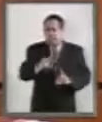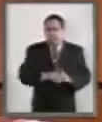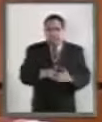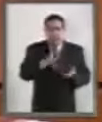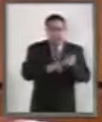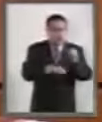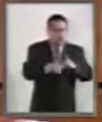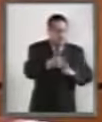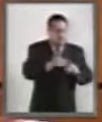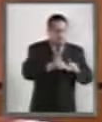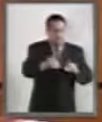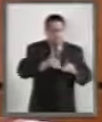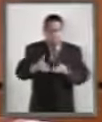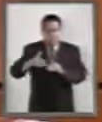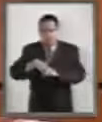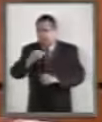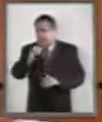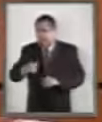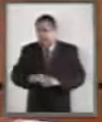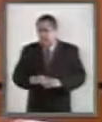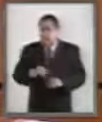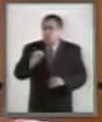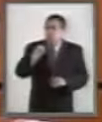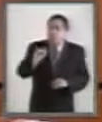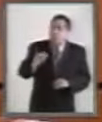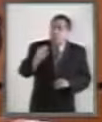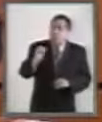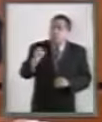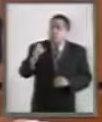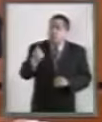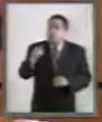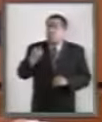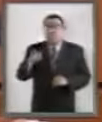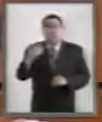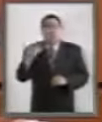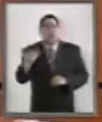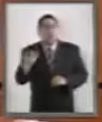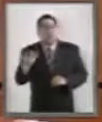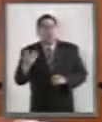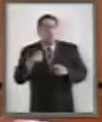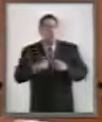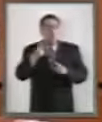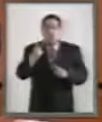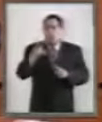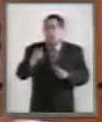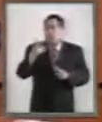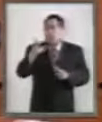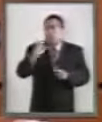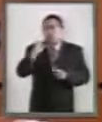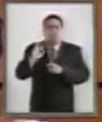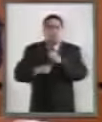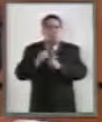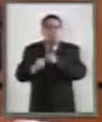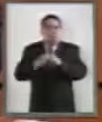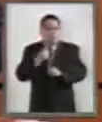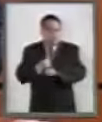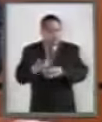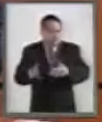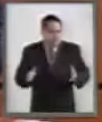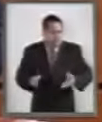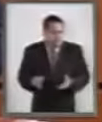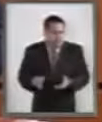2013, más allá del 0.01, 0.5 y 2.5 anual respectivamente. En